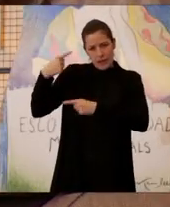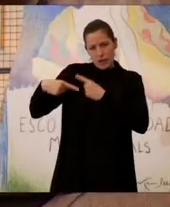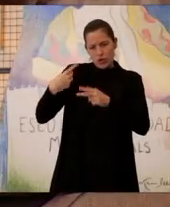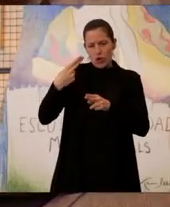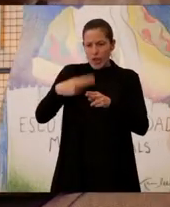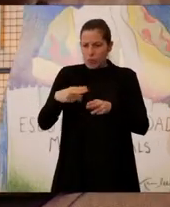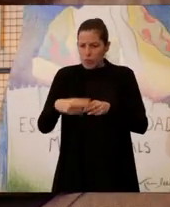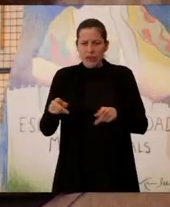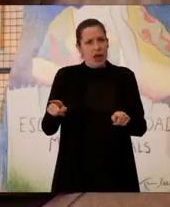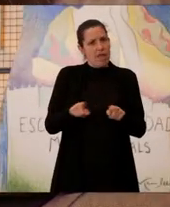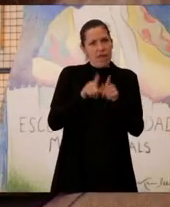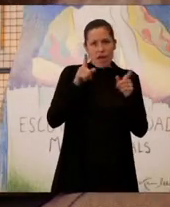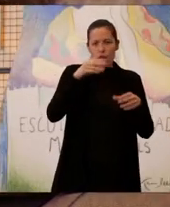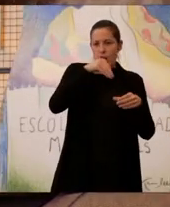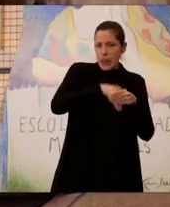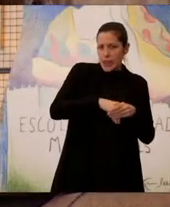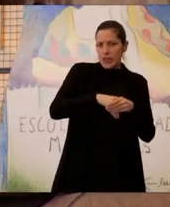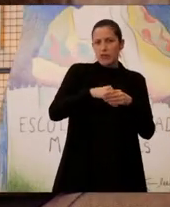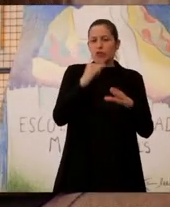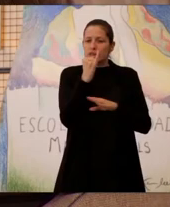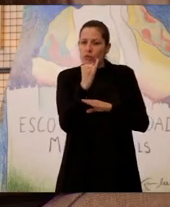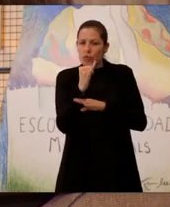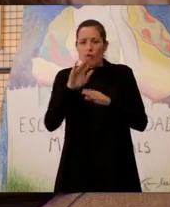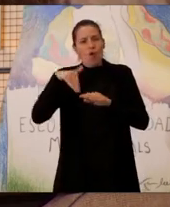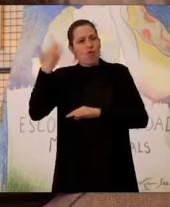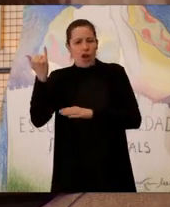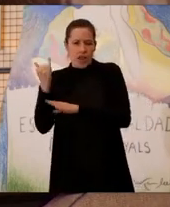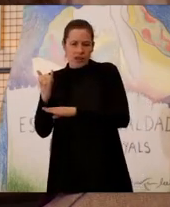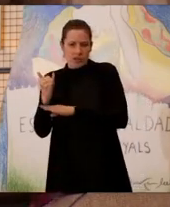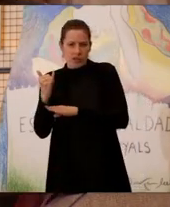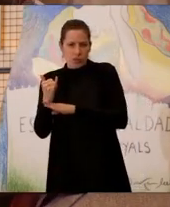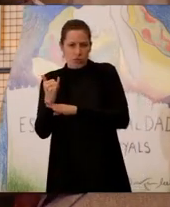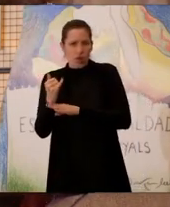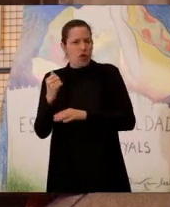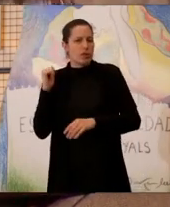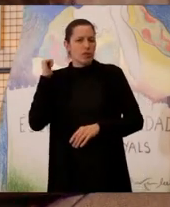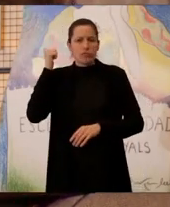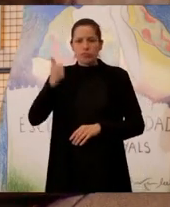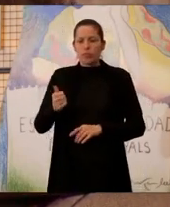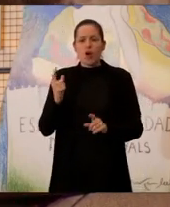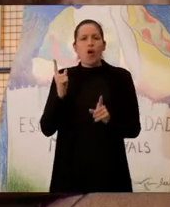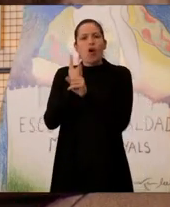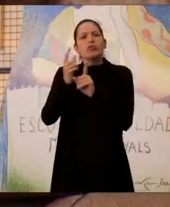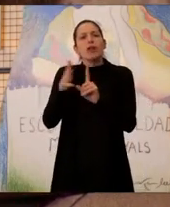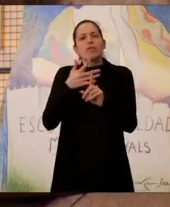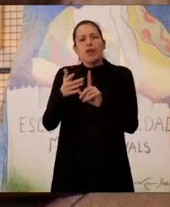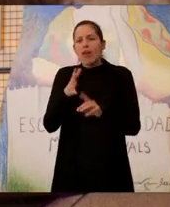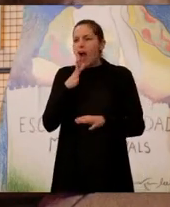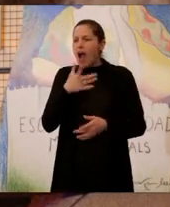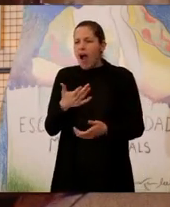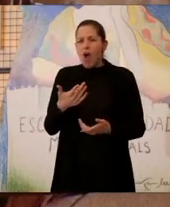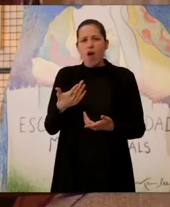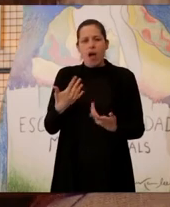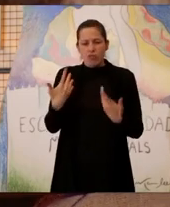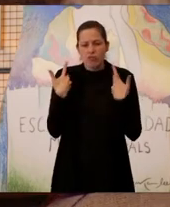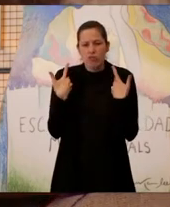o dentro de las instituciones ha sido en contra de la violencia porque tenemos que soportar violencia política si yo toda mi vida he